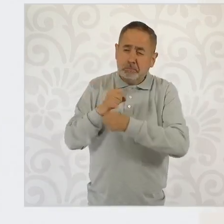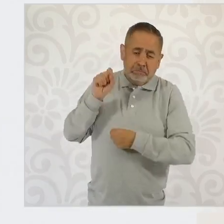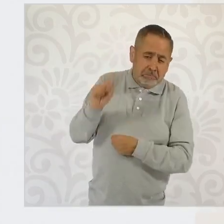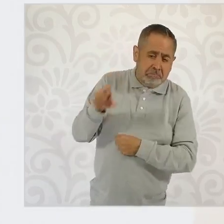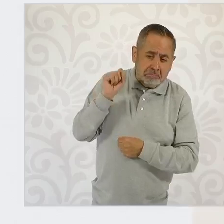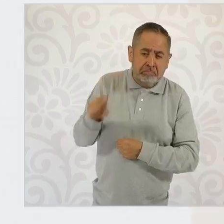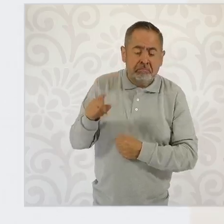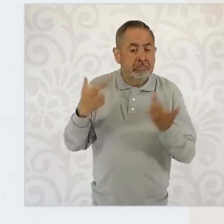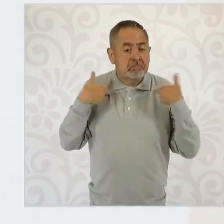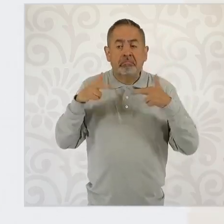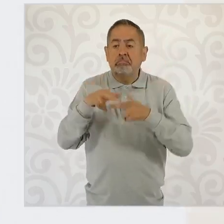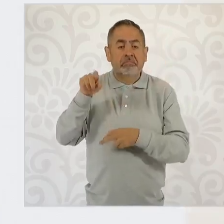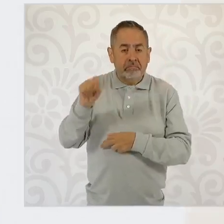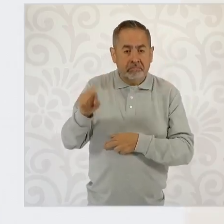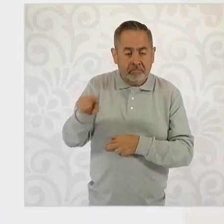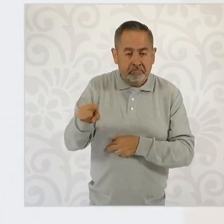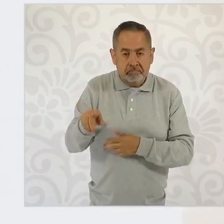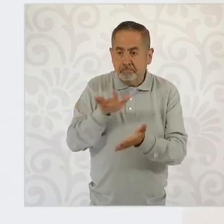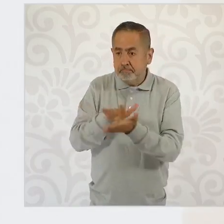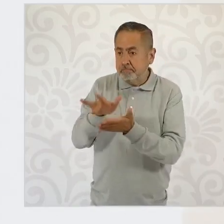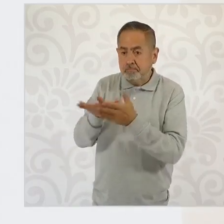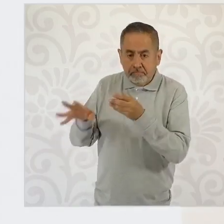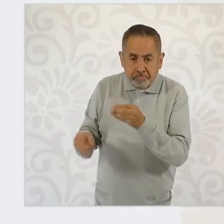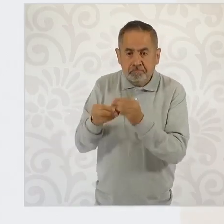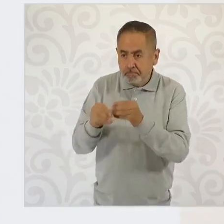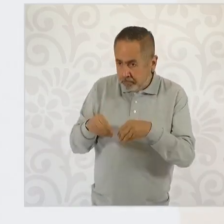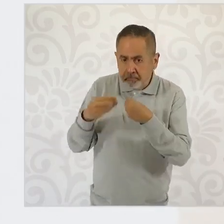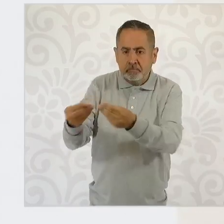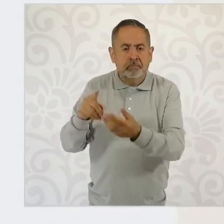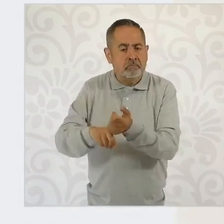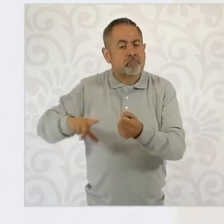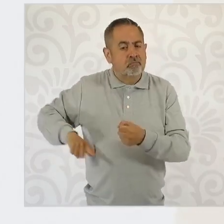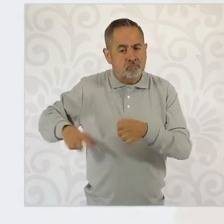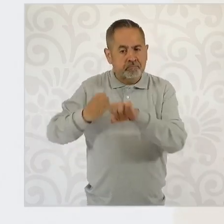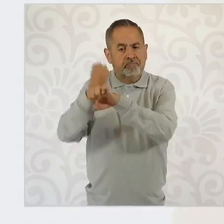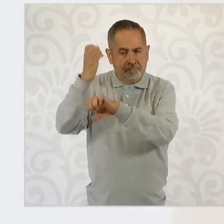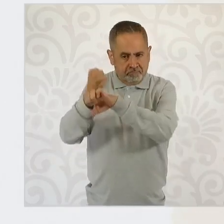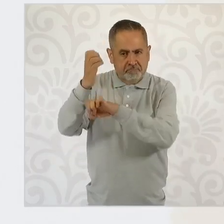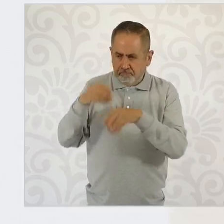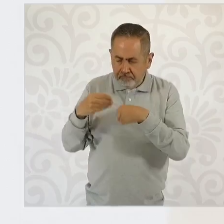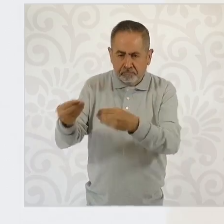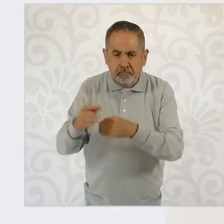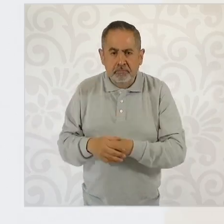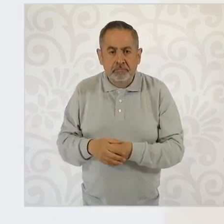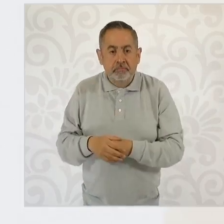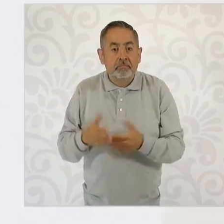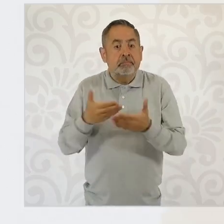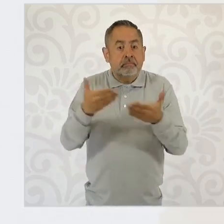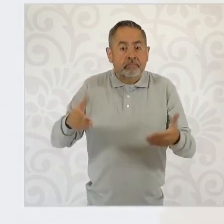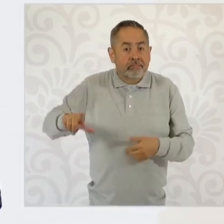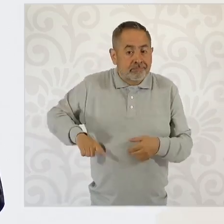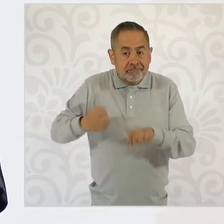los maestros tuvieron apoyos adicionales por el gobierno estatal, pues hoy el gobierno estatal tiene